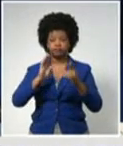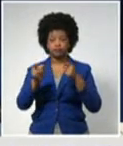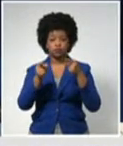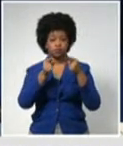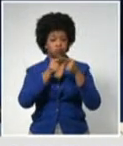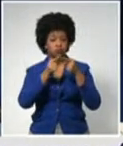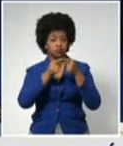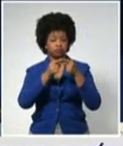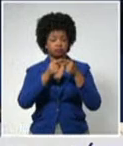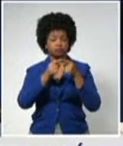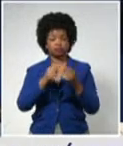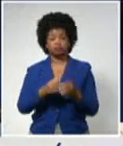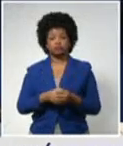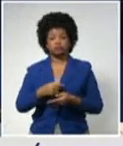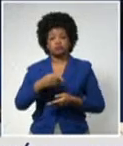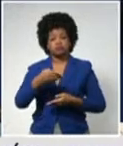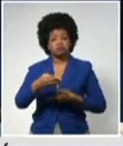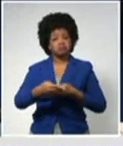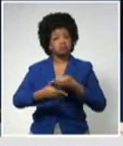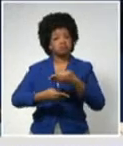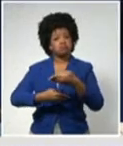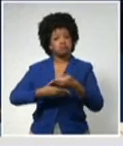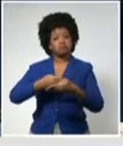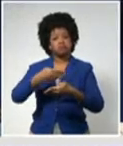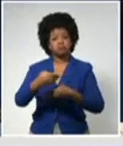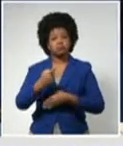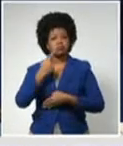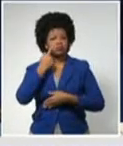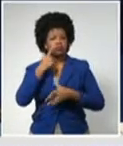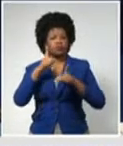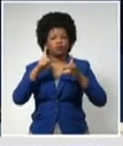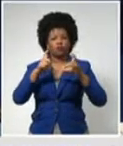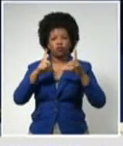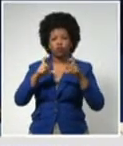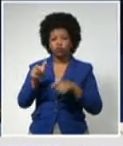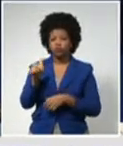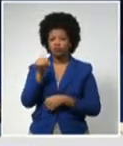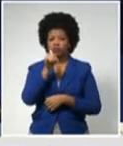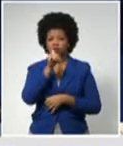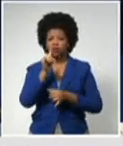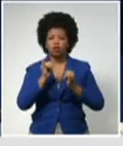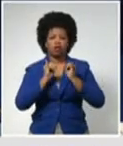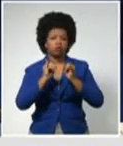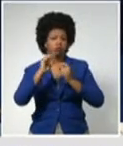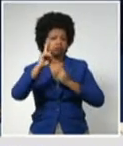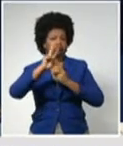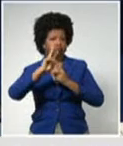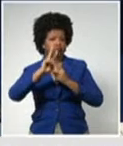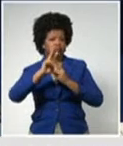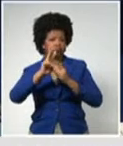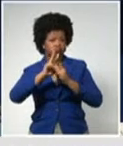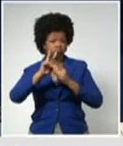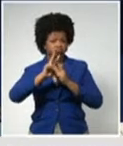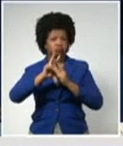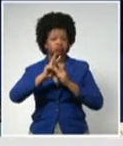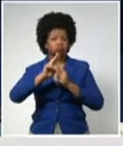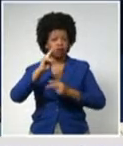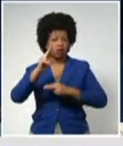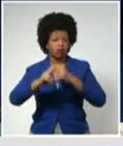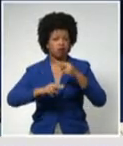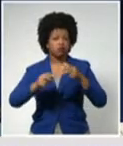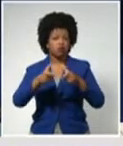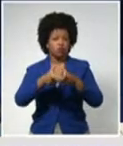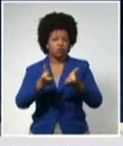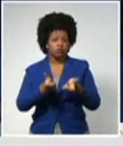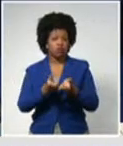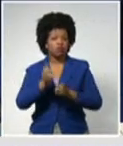proceso se ha visto en las imágenes, se han leído algunos informes que se hacen en los consejos de defensa, que aún se